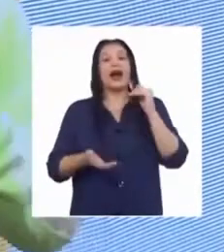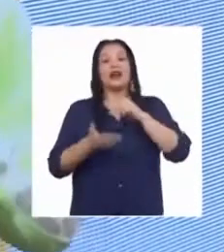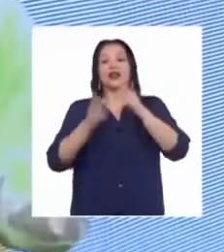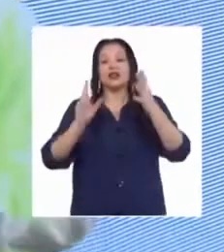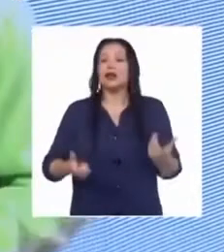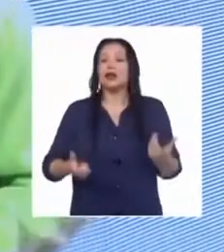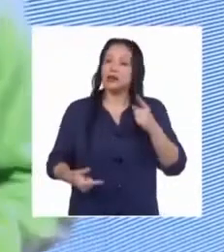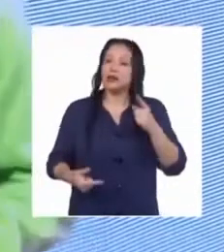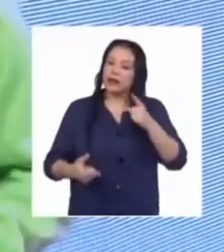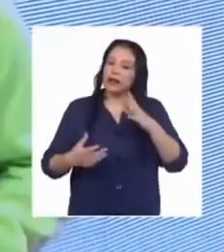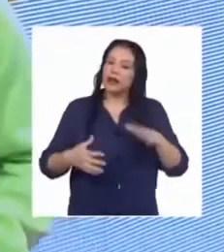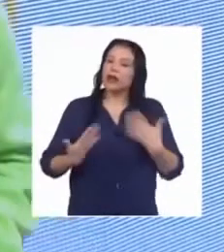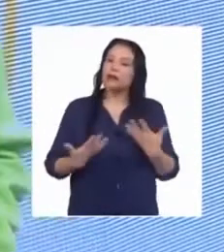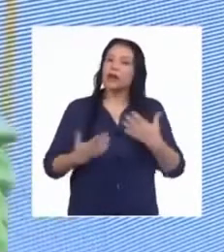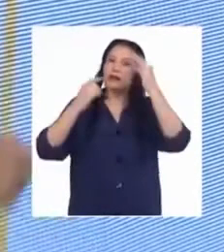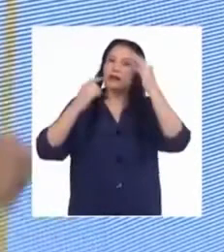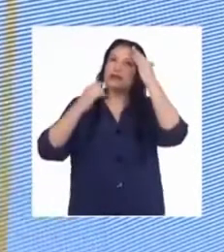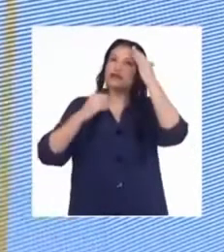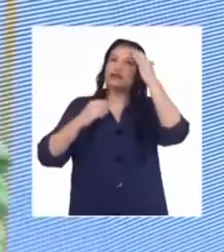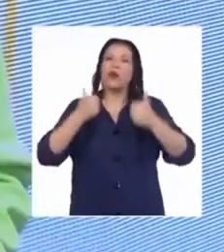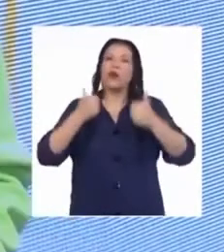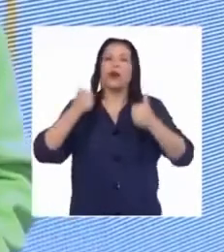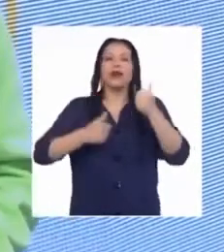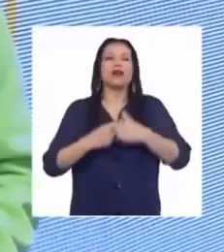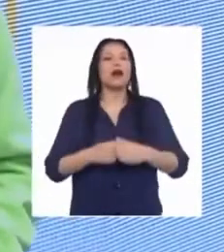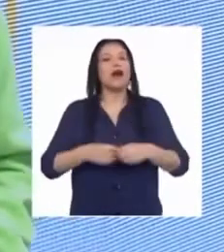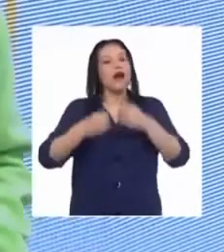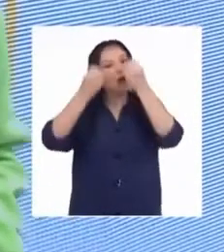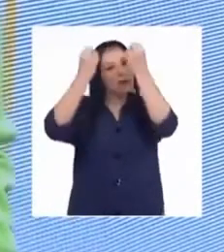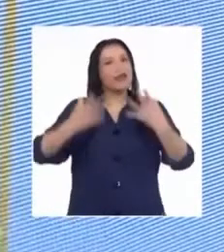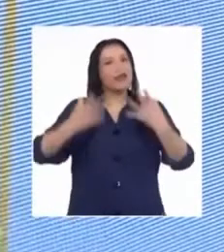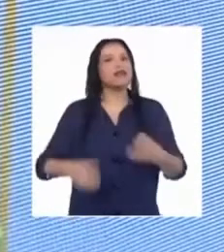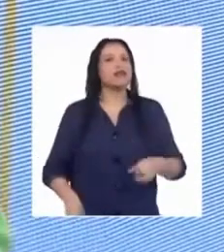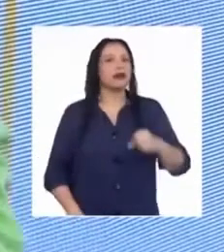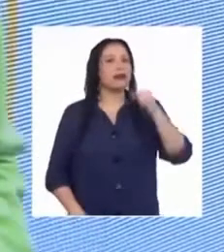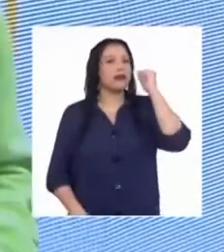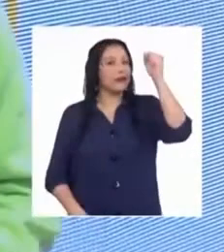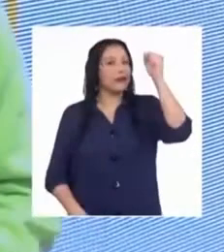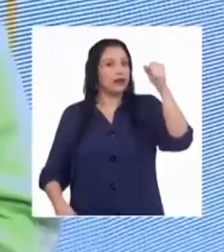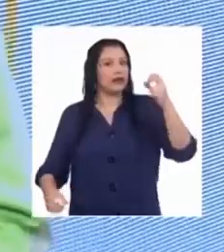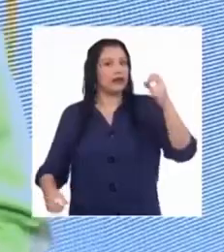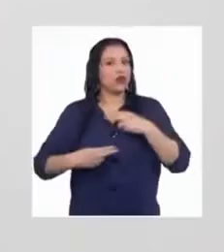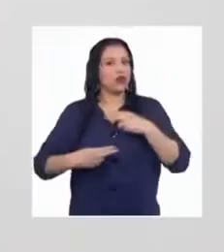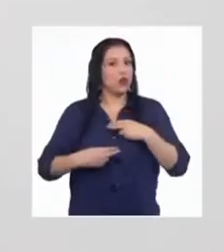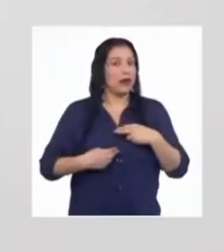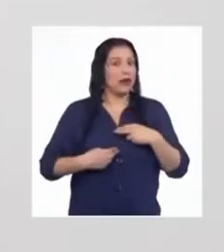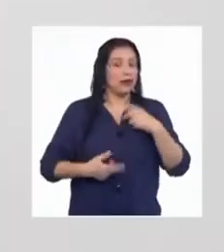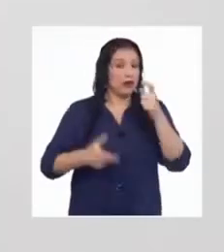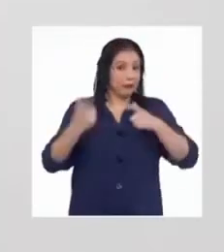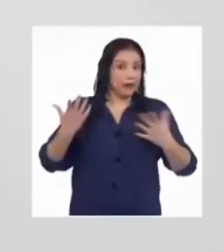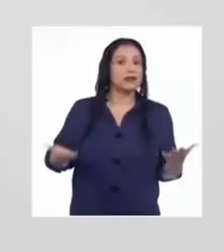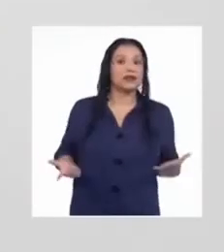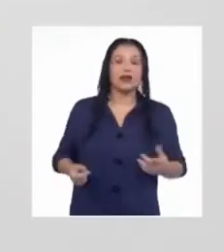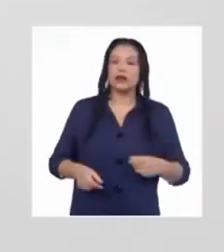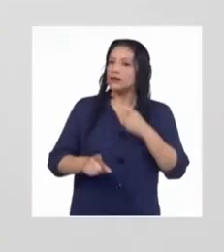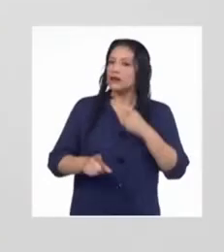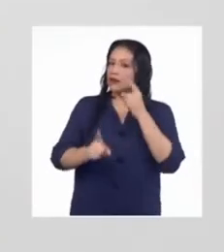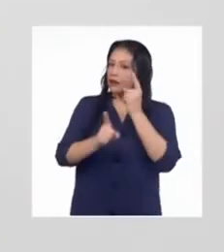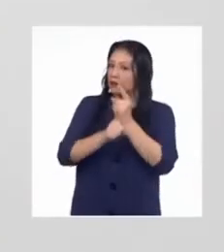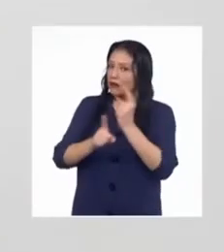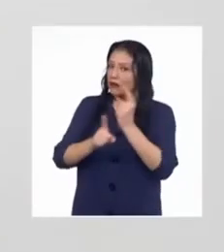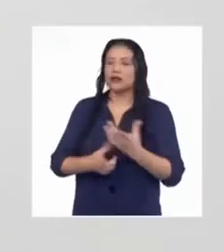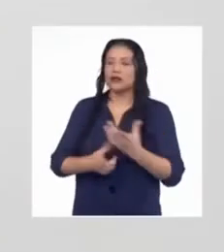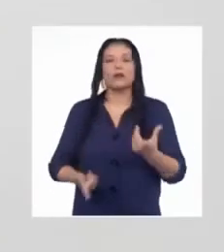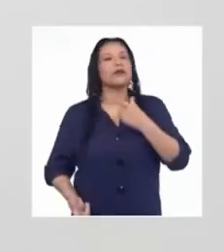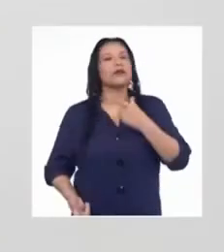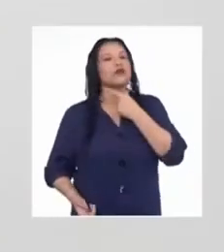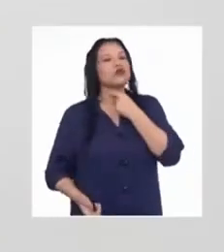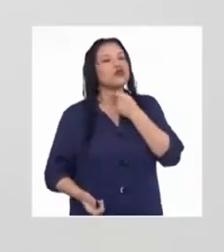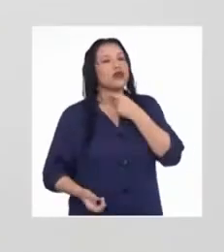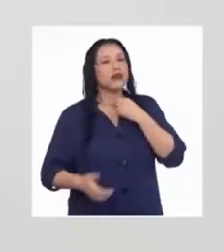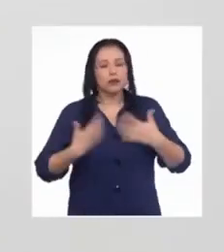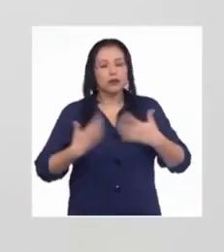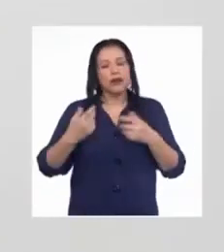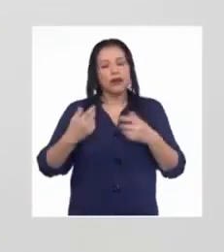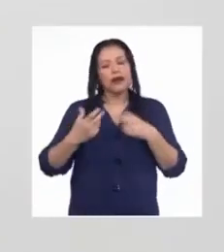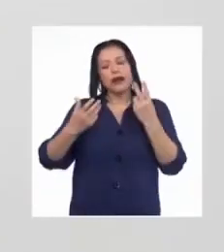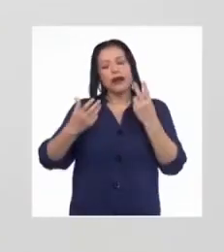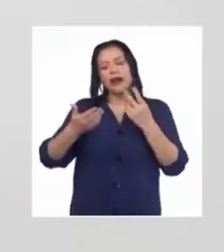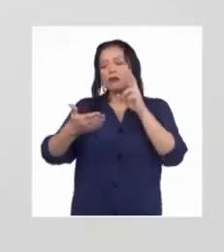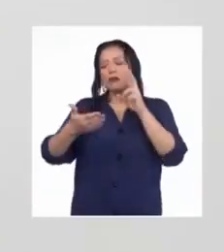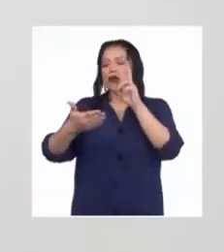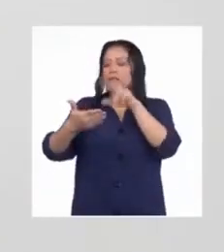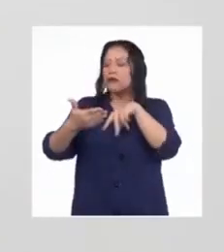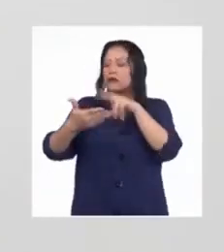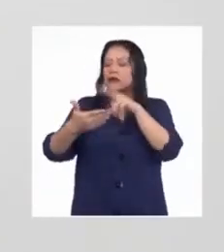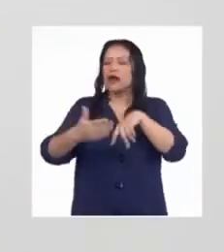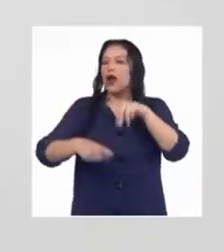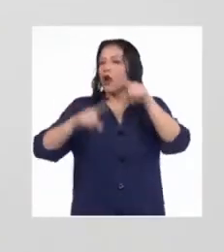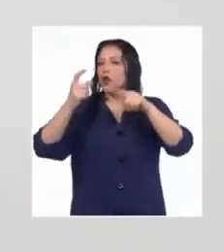de los derechos fundamentales de las personas. Esa es una muy buena forma de aportar. Sin duda, me encantaría poder revisar alguna